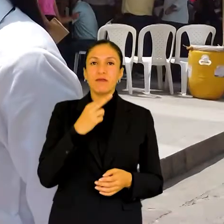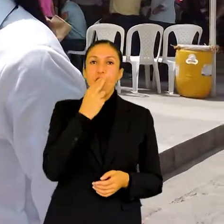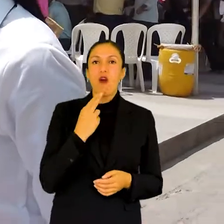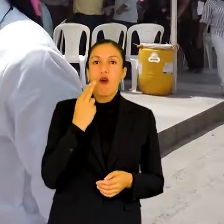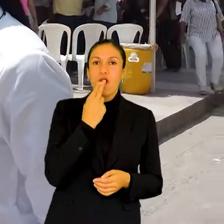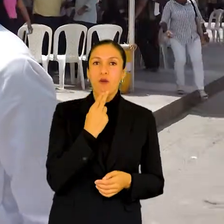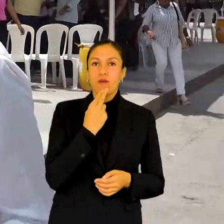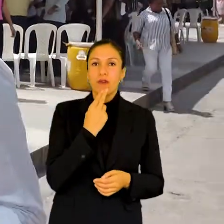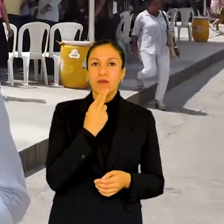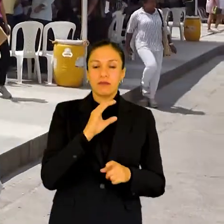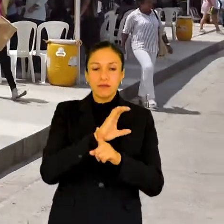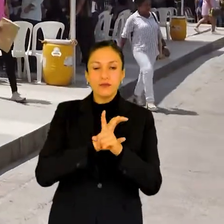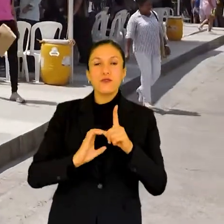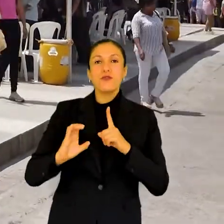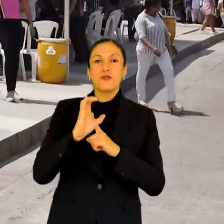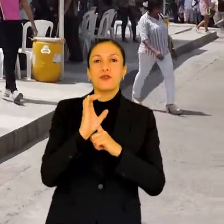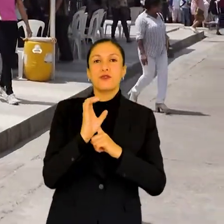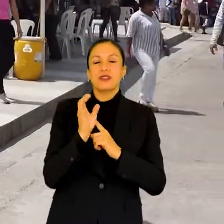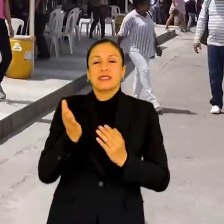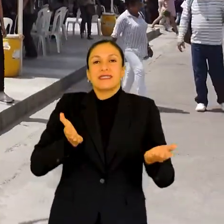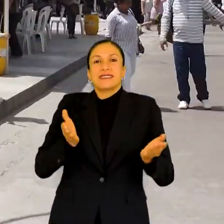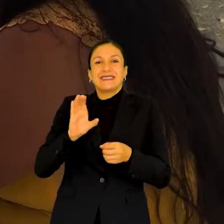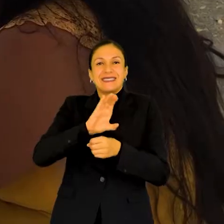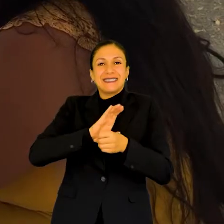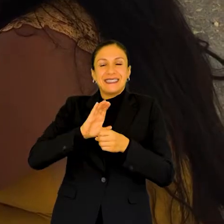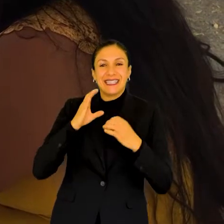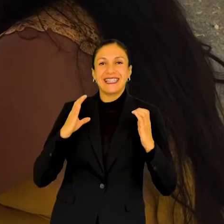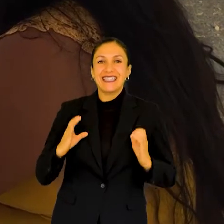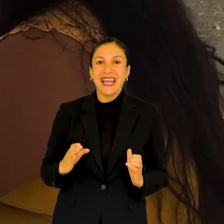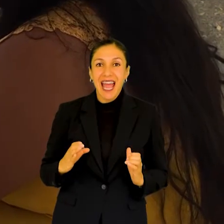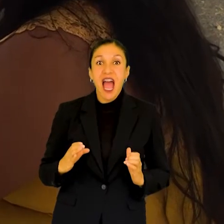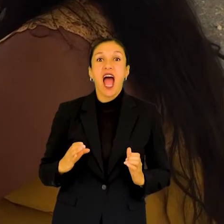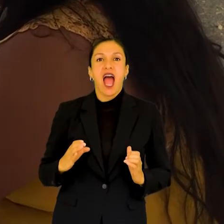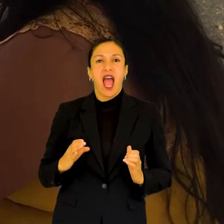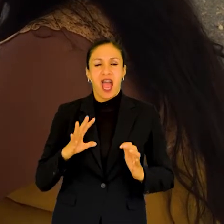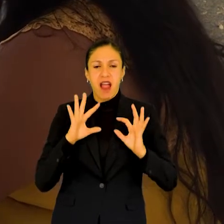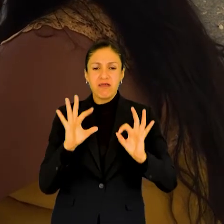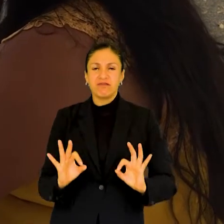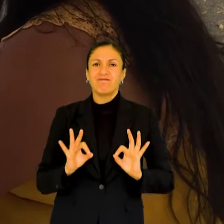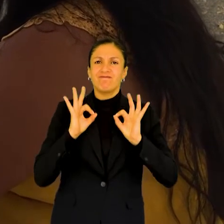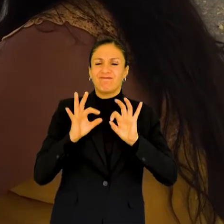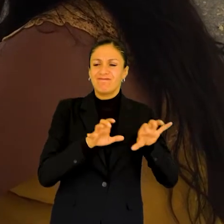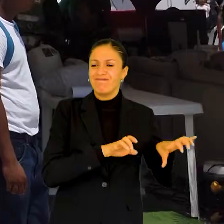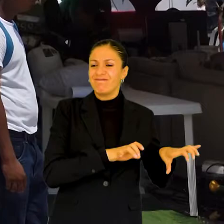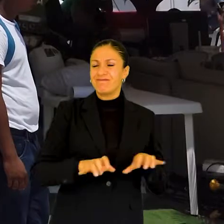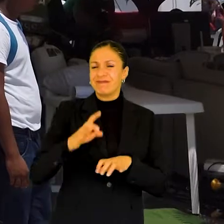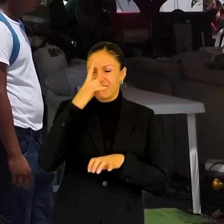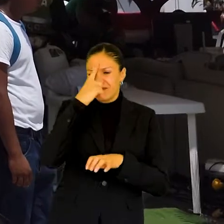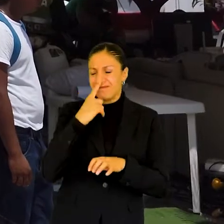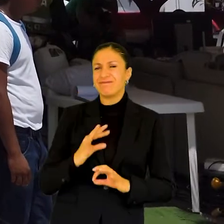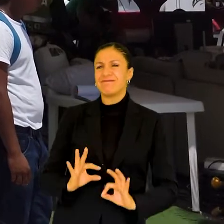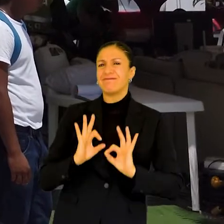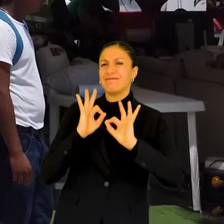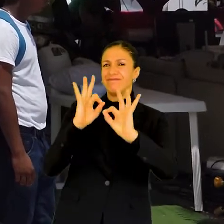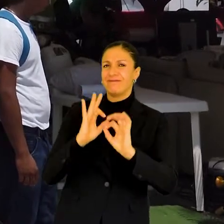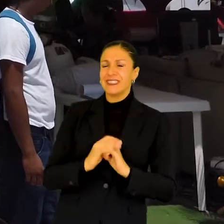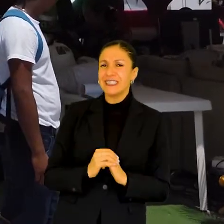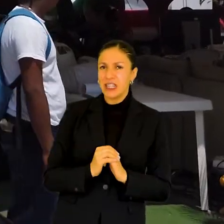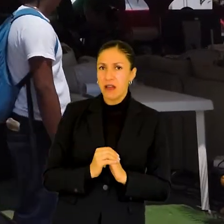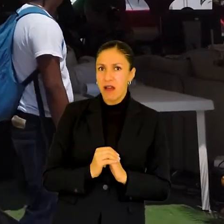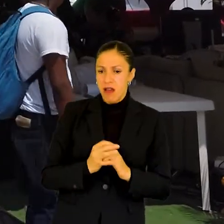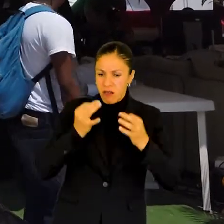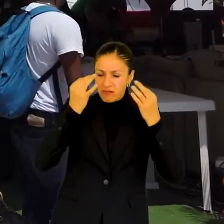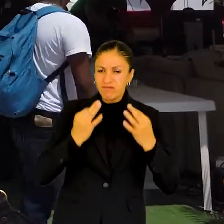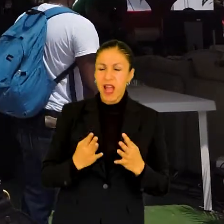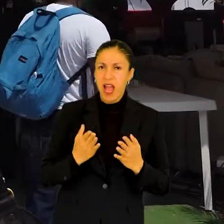Comprometidos con una cultura de servicio ciudadano que se guía por la integridad de sus servidores, SAE garantiza la